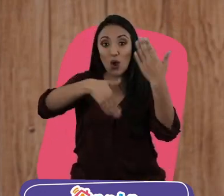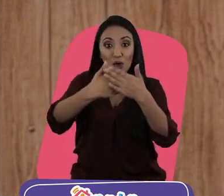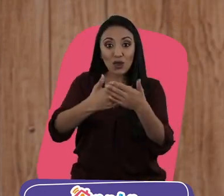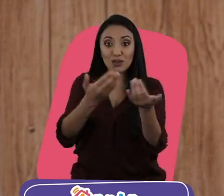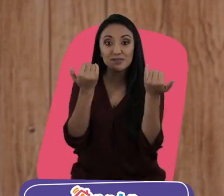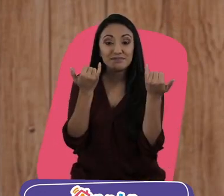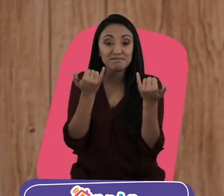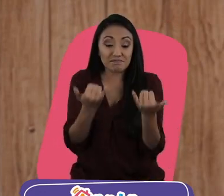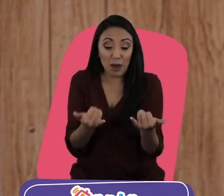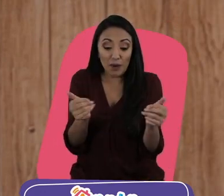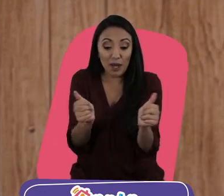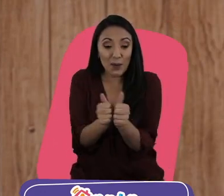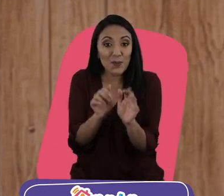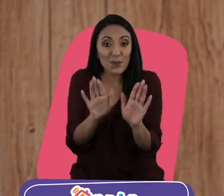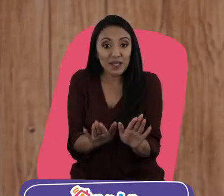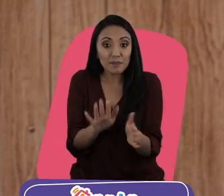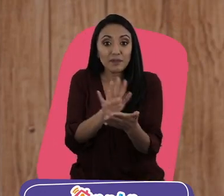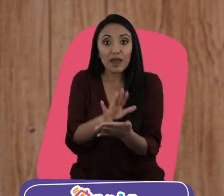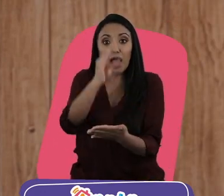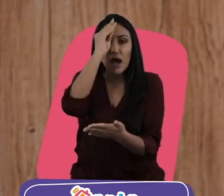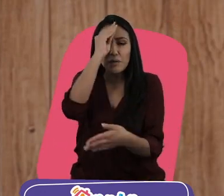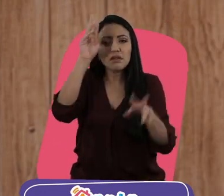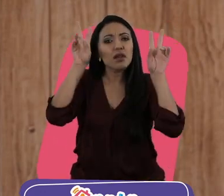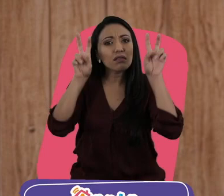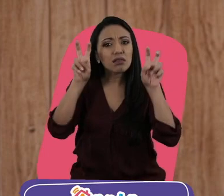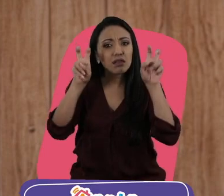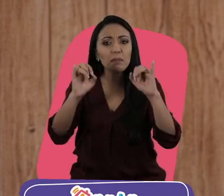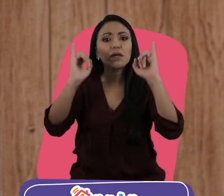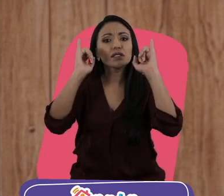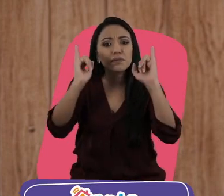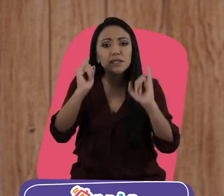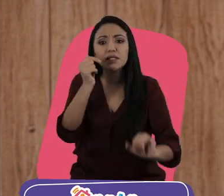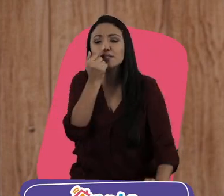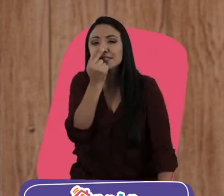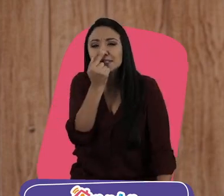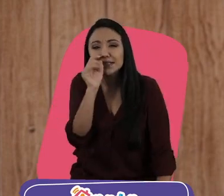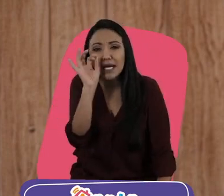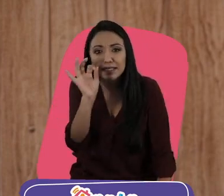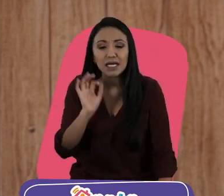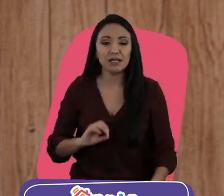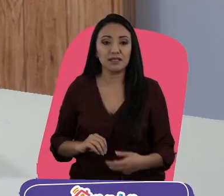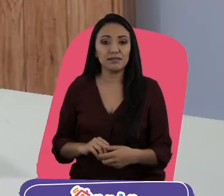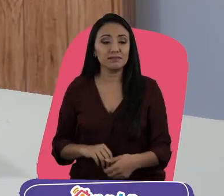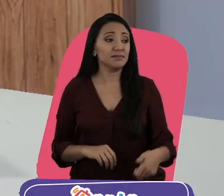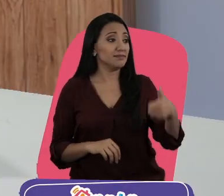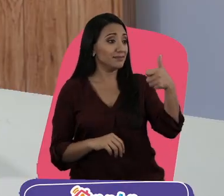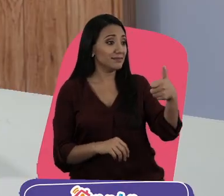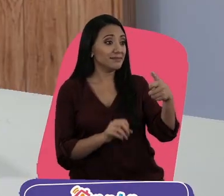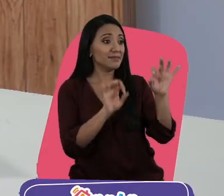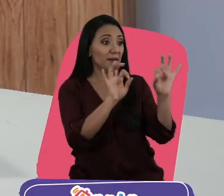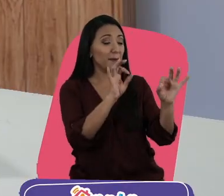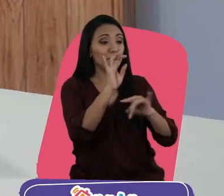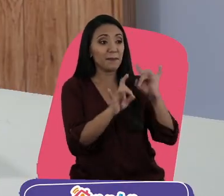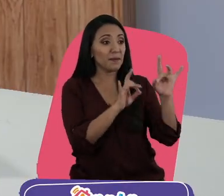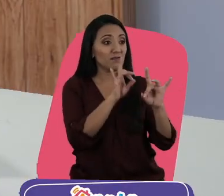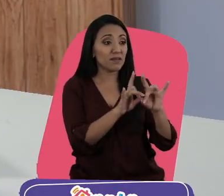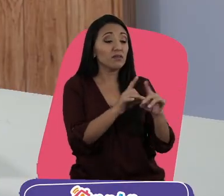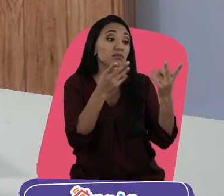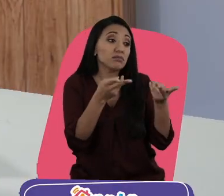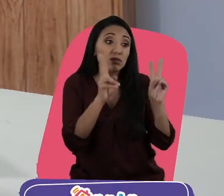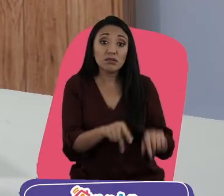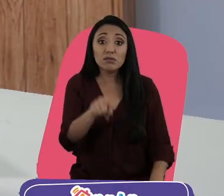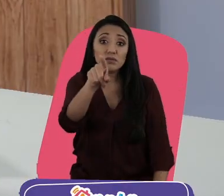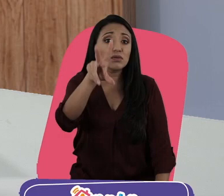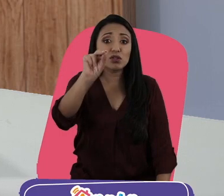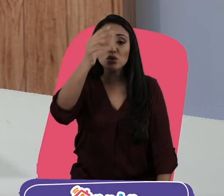muy contenta de acompañarles en este espacio. Vamos a aprender temas muy divertidos, muy interesantes. ¡Qué chévere! Así es, Gaby. Y además,